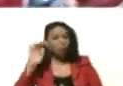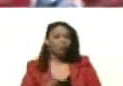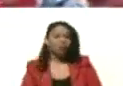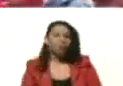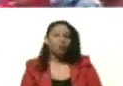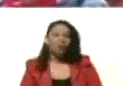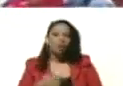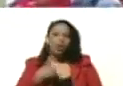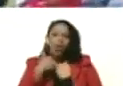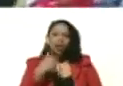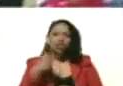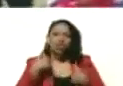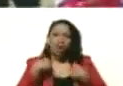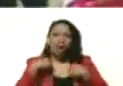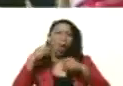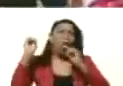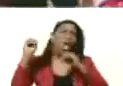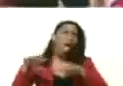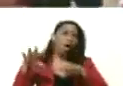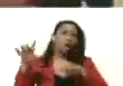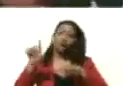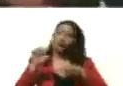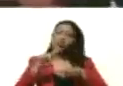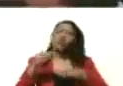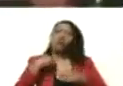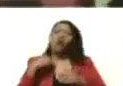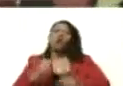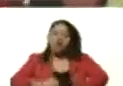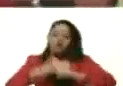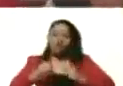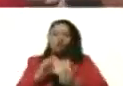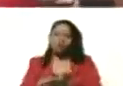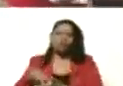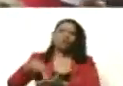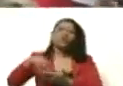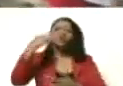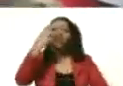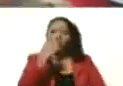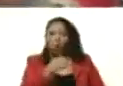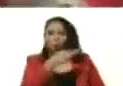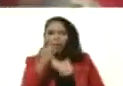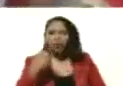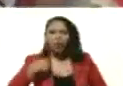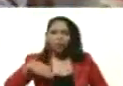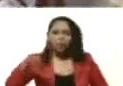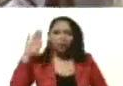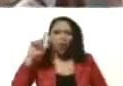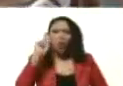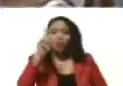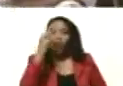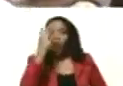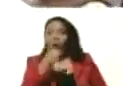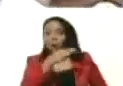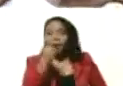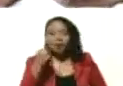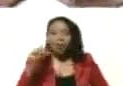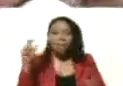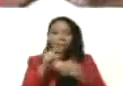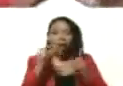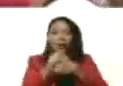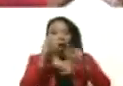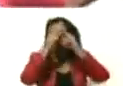Y dije, yo no me voy a rendir, yo me voy a levantar porque tengo un compromiso que juré. Un compromiso es patria, ¿ves? Es palabra de